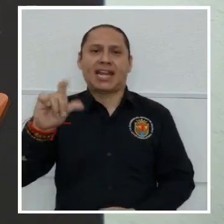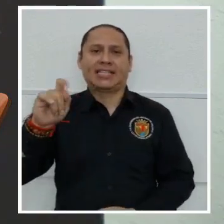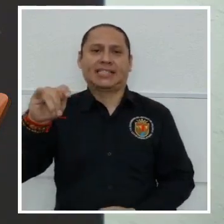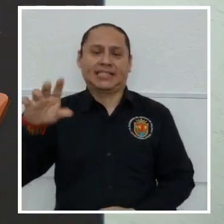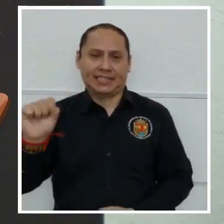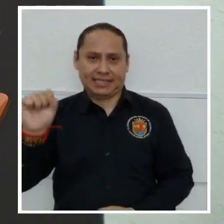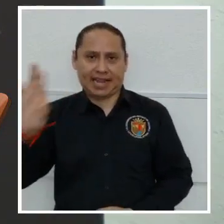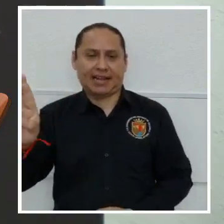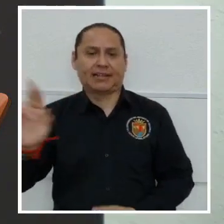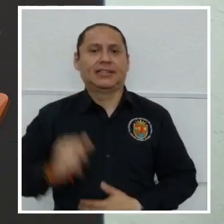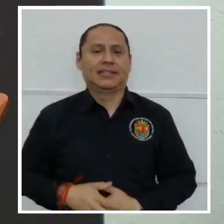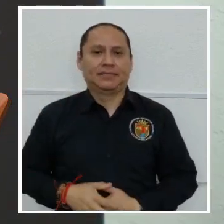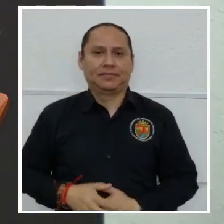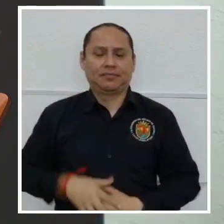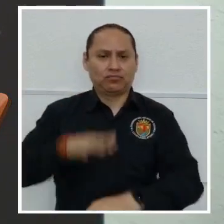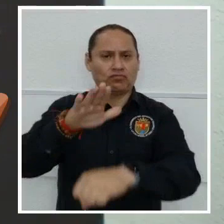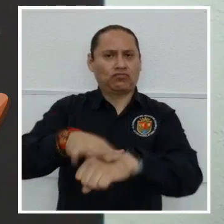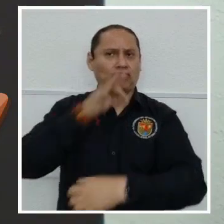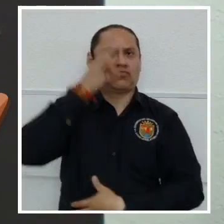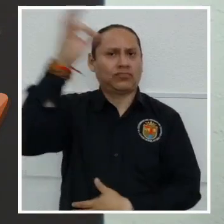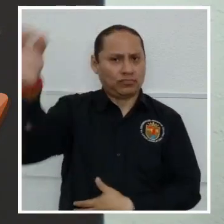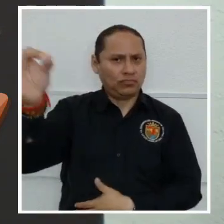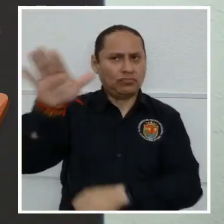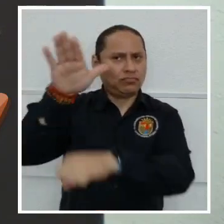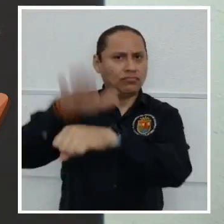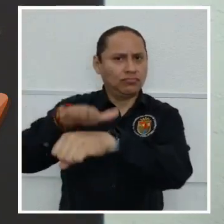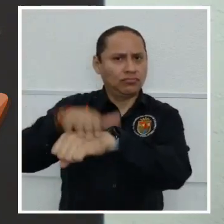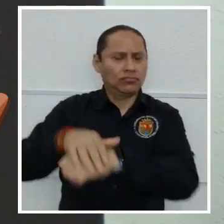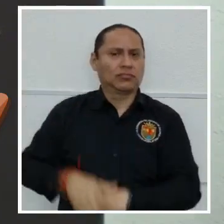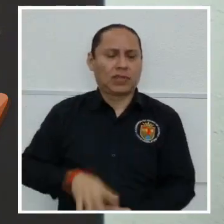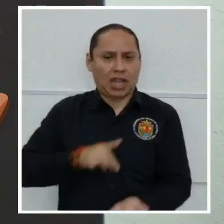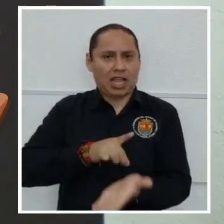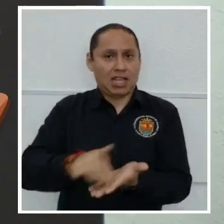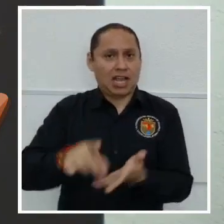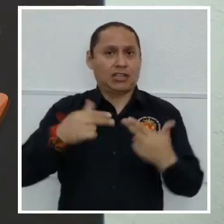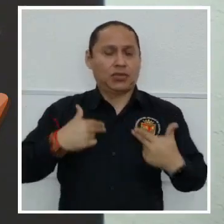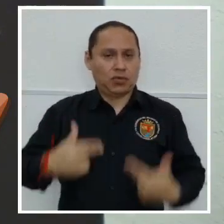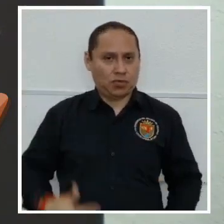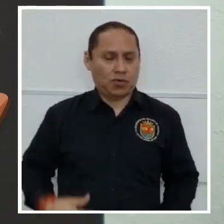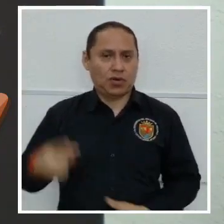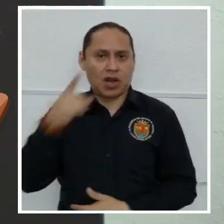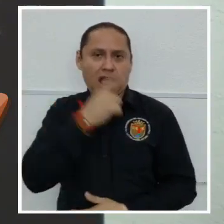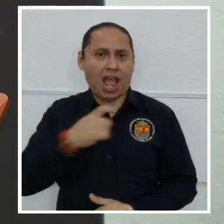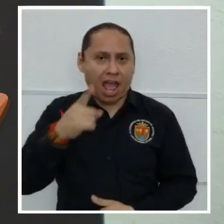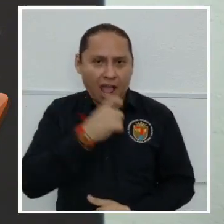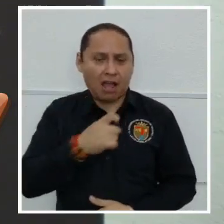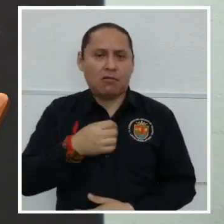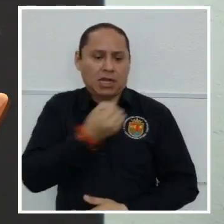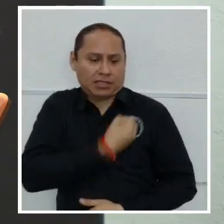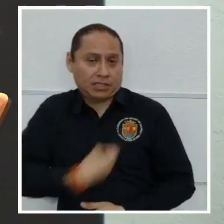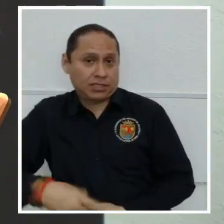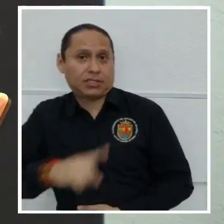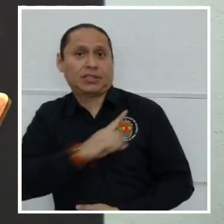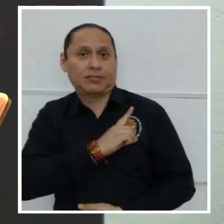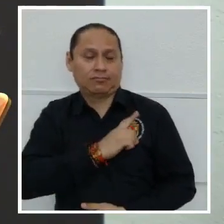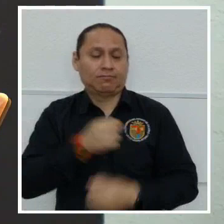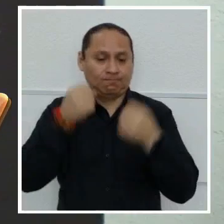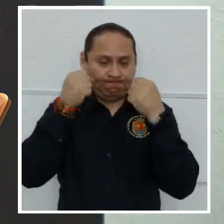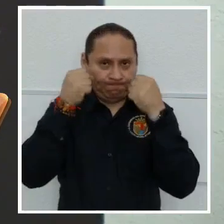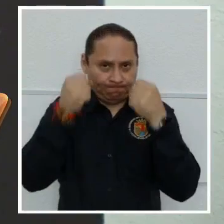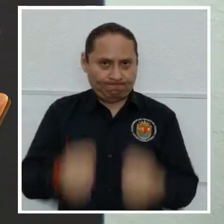nuestro exhorto comentamos que el derecho humano al agua y el saneamiento está